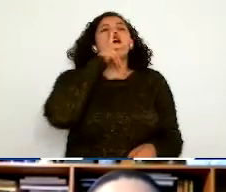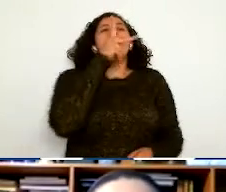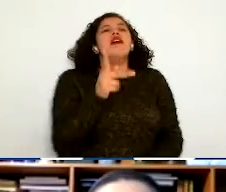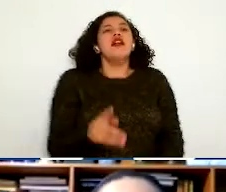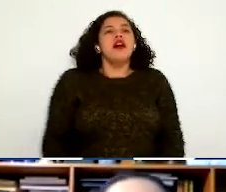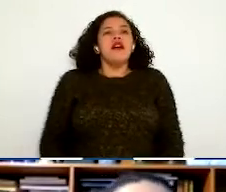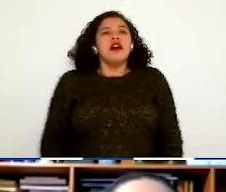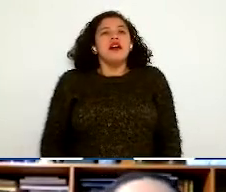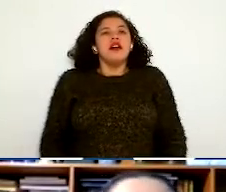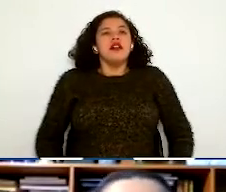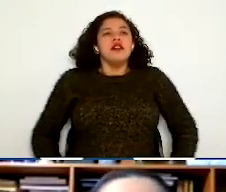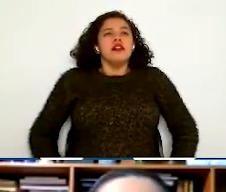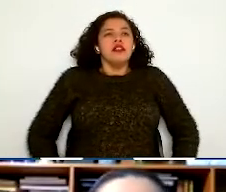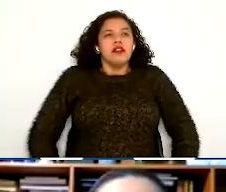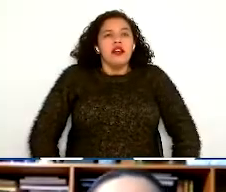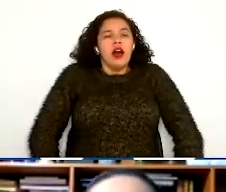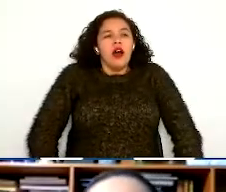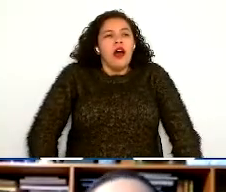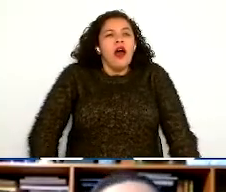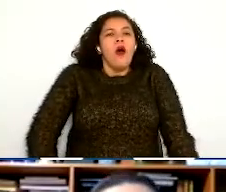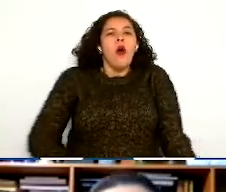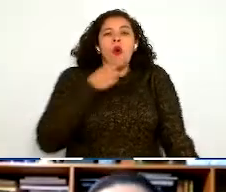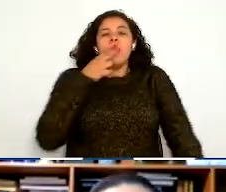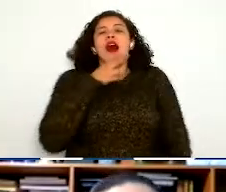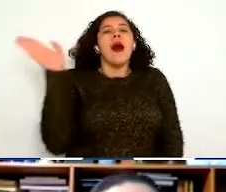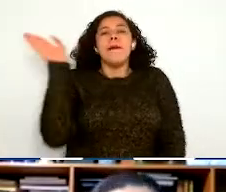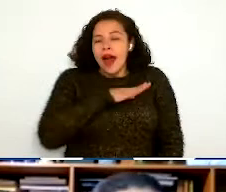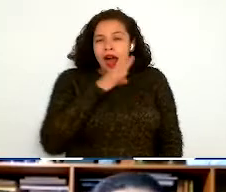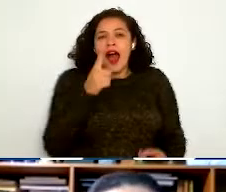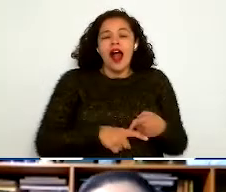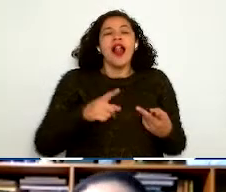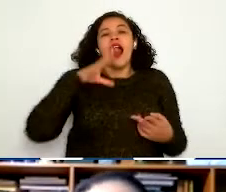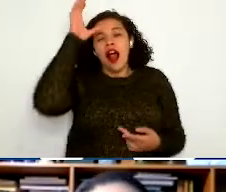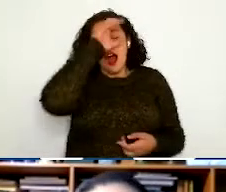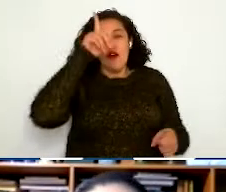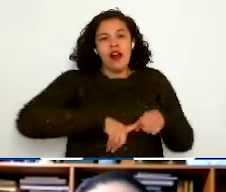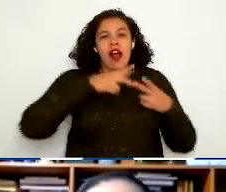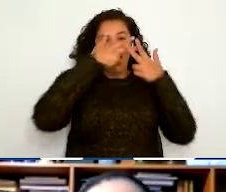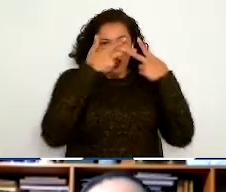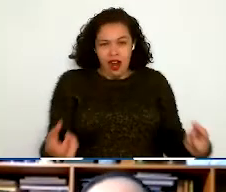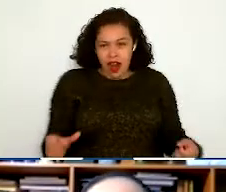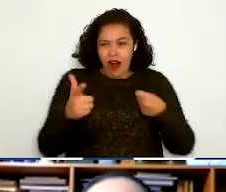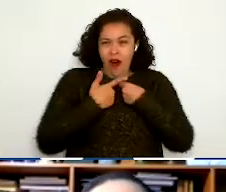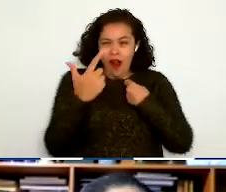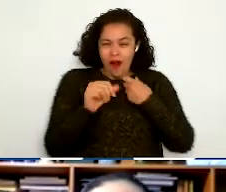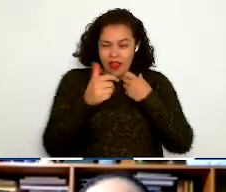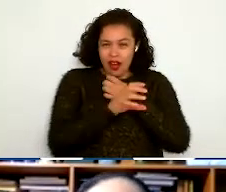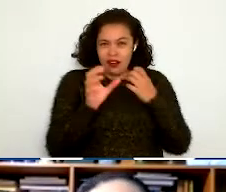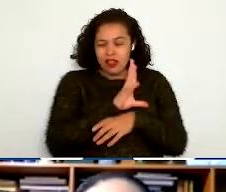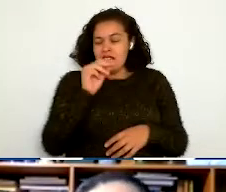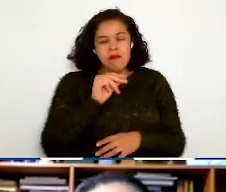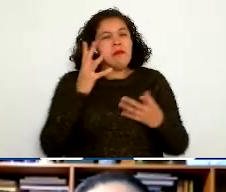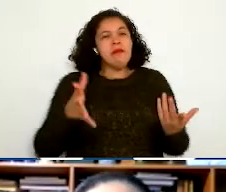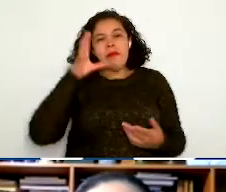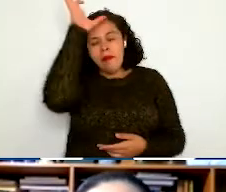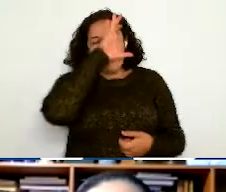que no está bien empleado, ¿no? Porque la cultura no puede ser un adjetivo de algo más, ¿no? La cultura es algo mucho